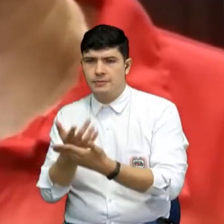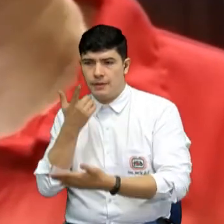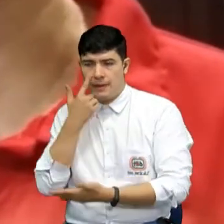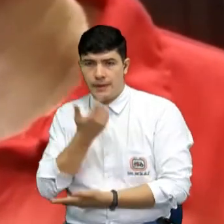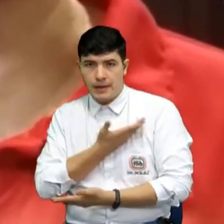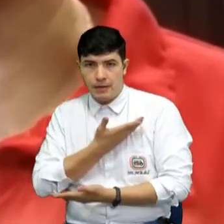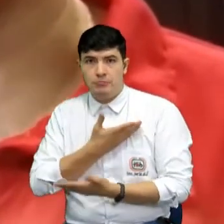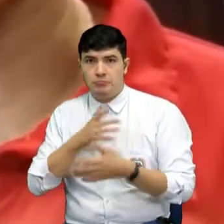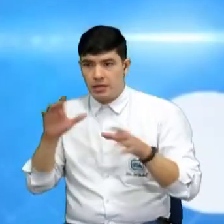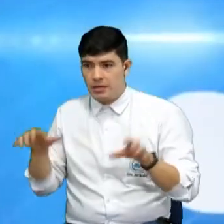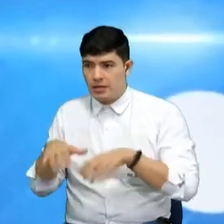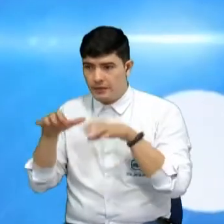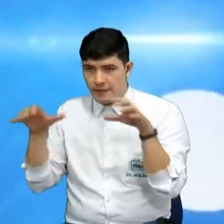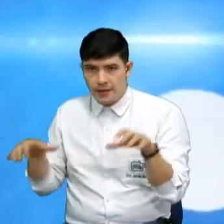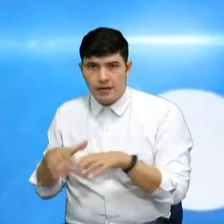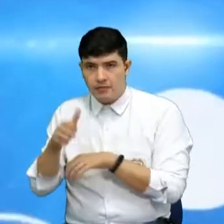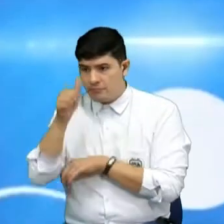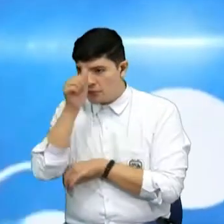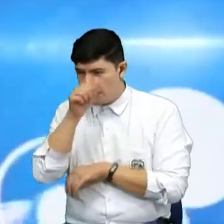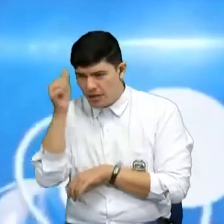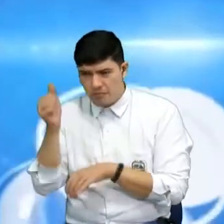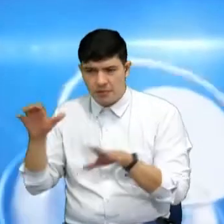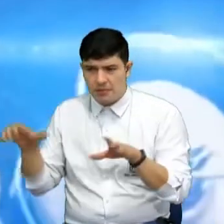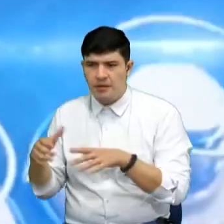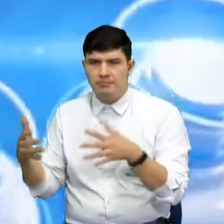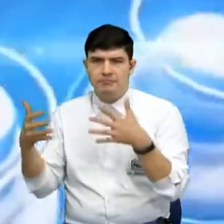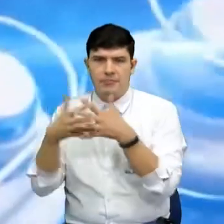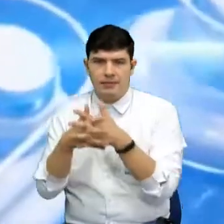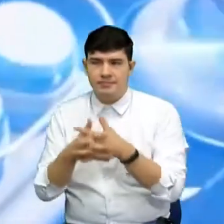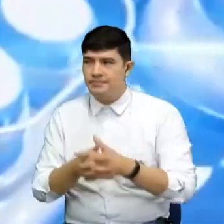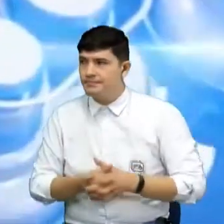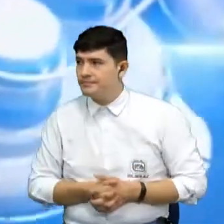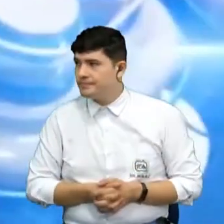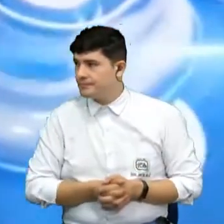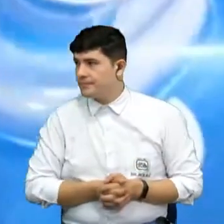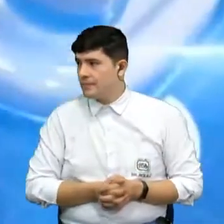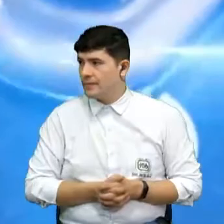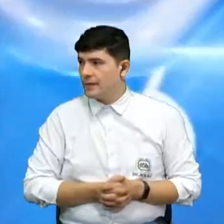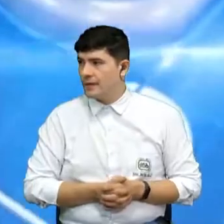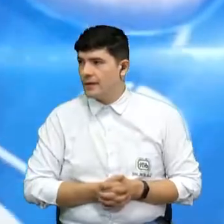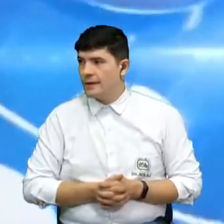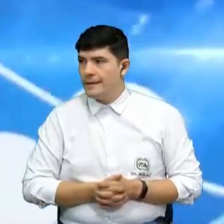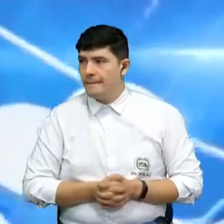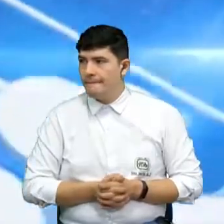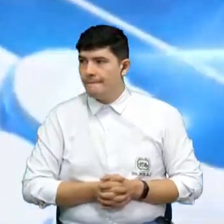las actividades físicas dominicales. La copa se disputa en ambas ramas con una competencia específica de arqueros.